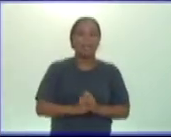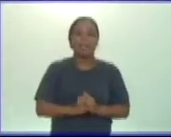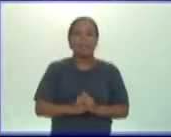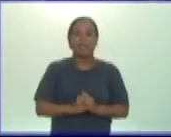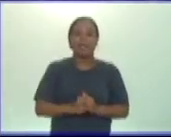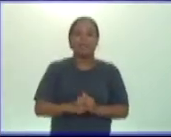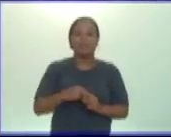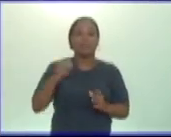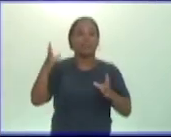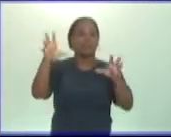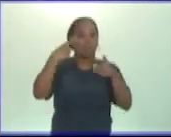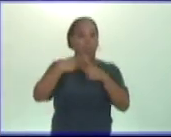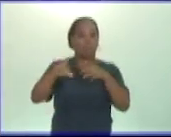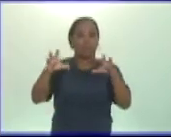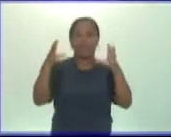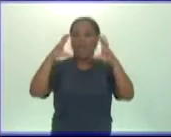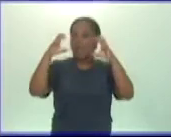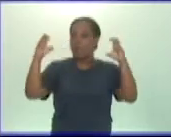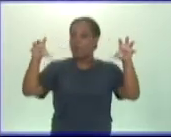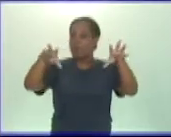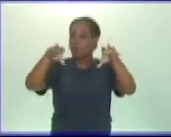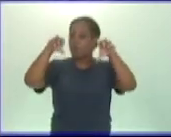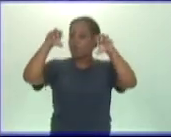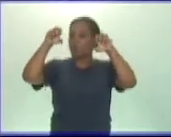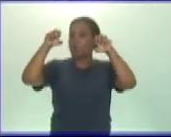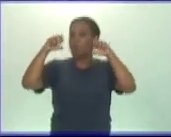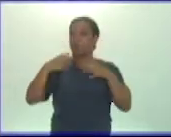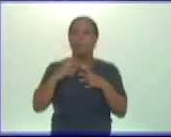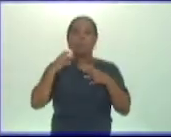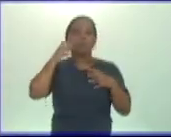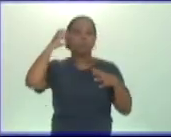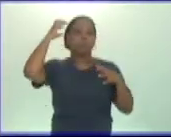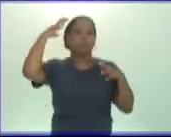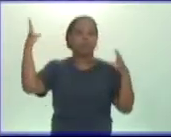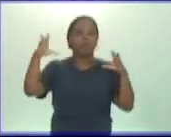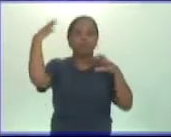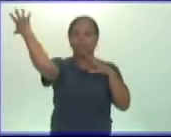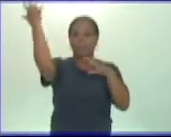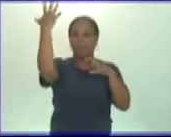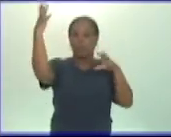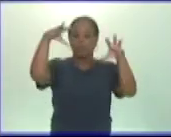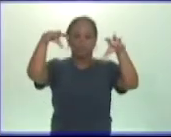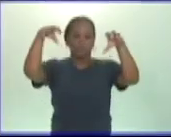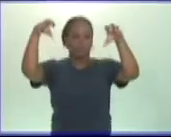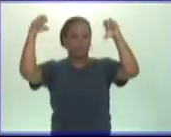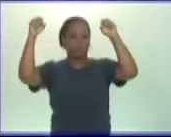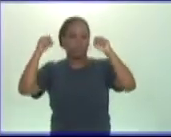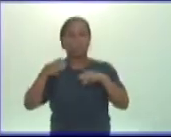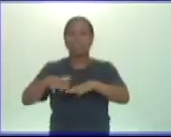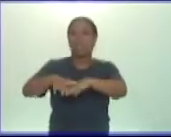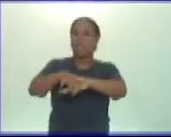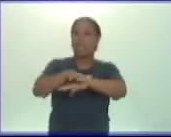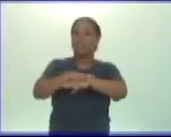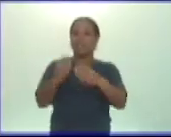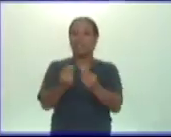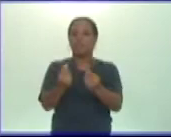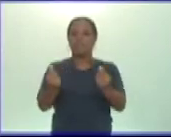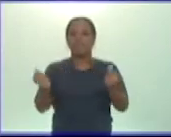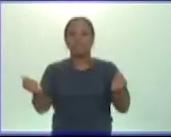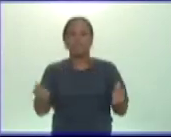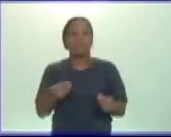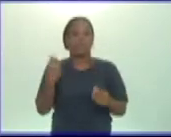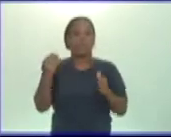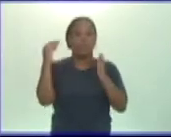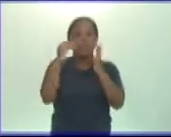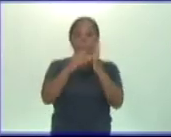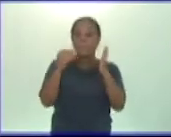nubes, los gases atmosféricos, incluido el dióxido de carbono, y la superficie de la Tierra. Durante millones de